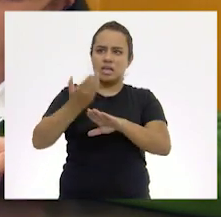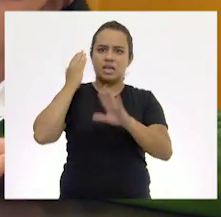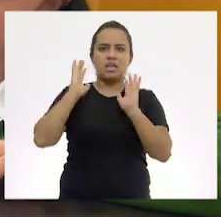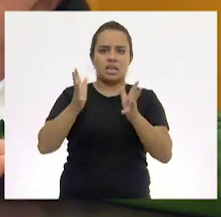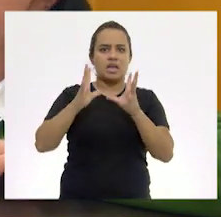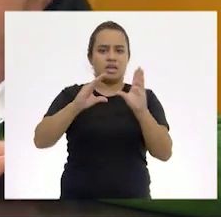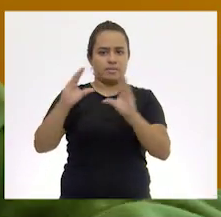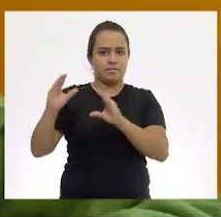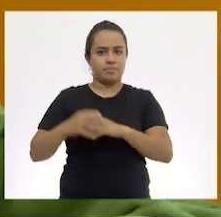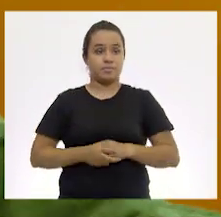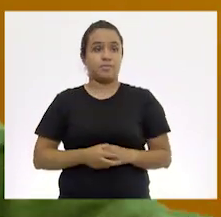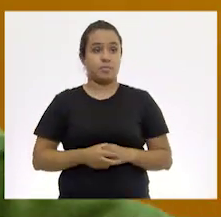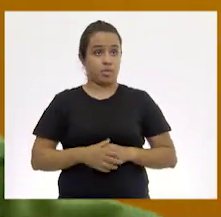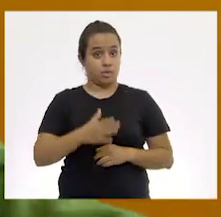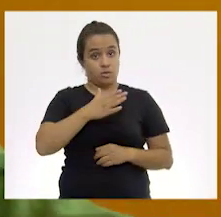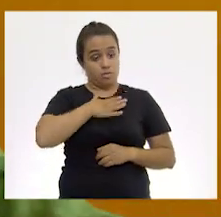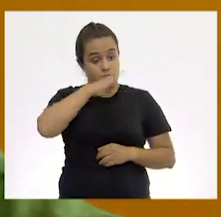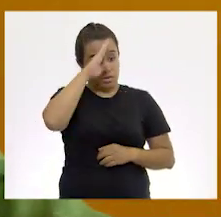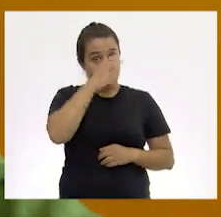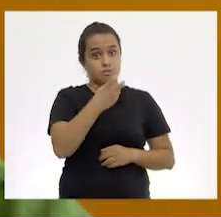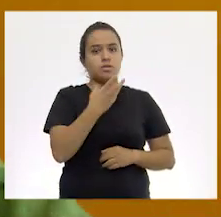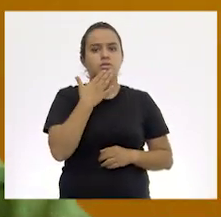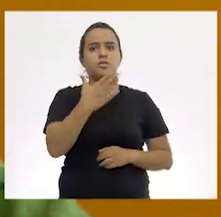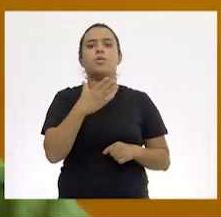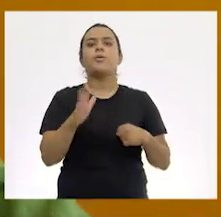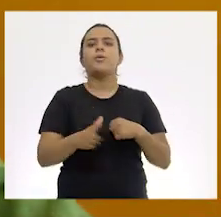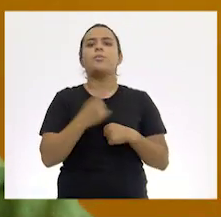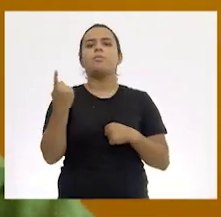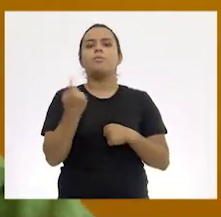enseñado. Pues creo que hizo muy bien porque